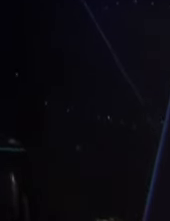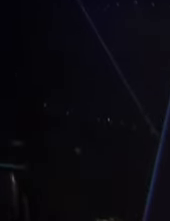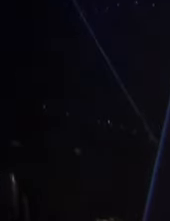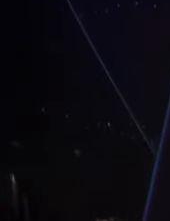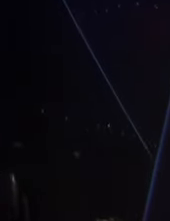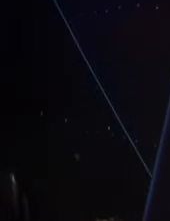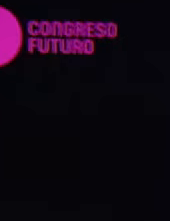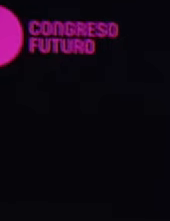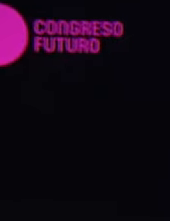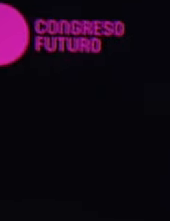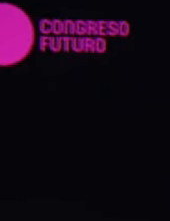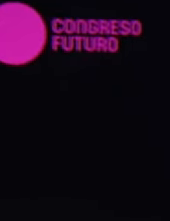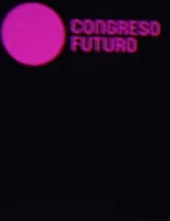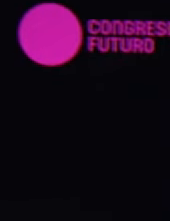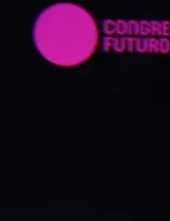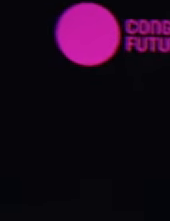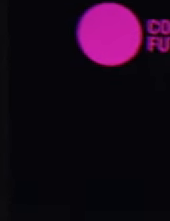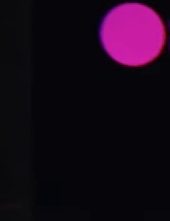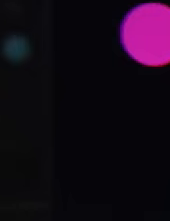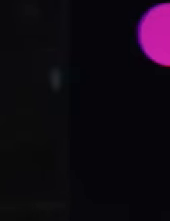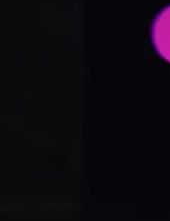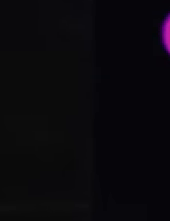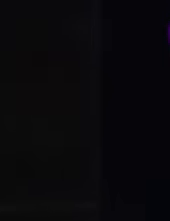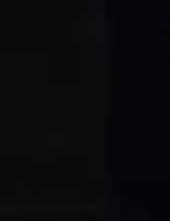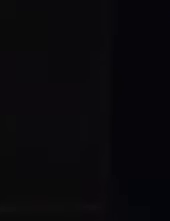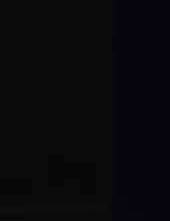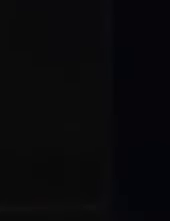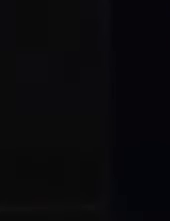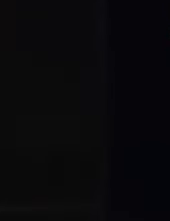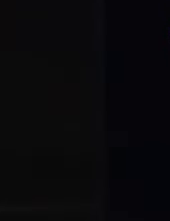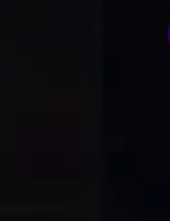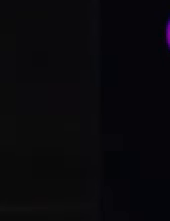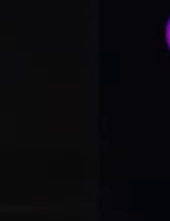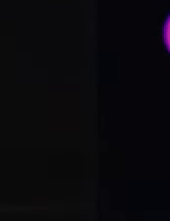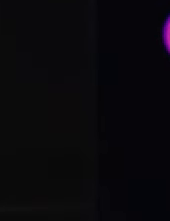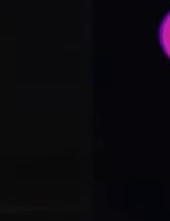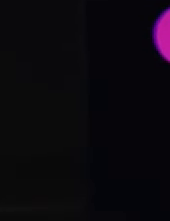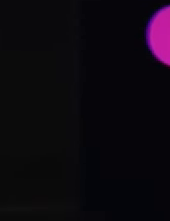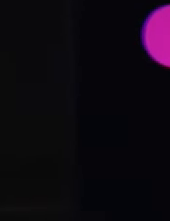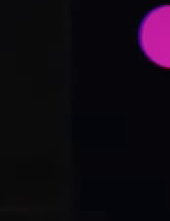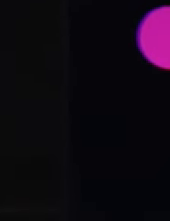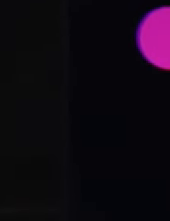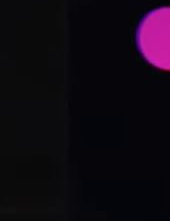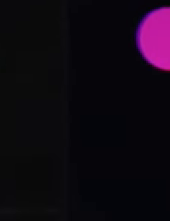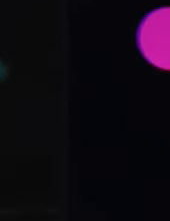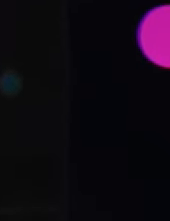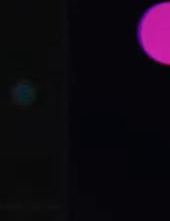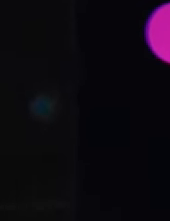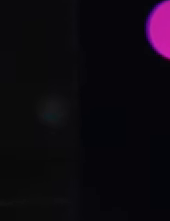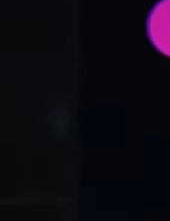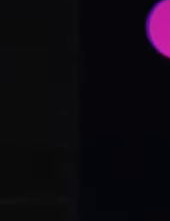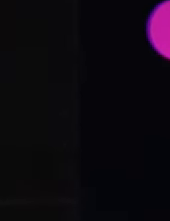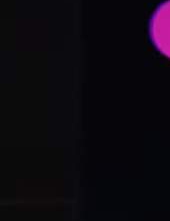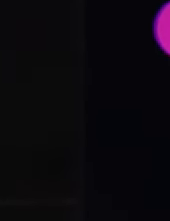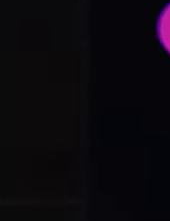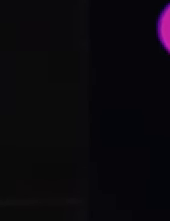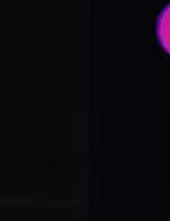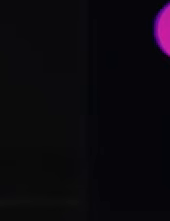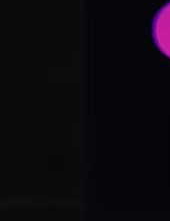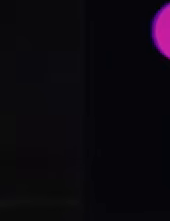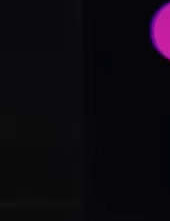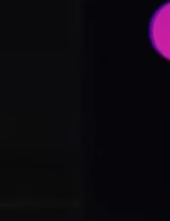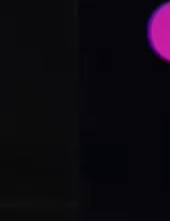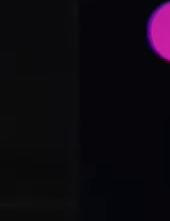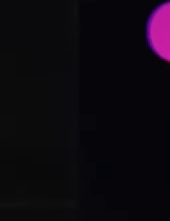que esto tiene en nuestro proceso democrático de cualquier forma estas redes sociales solamente fueron una fuente de